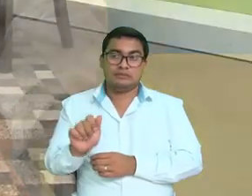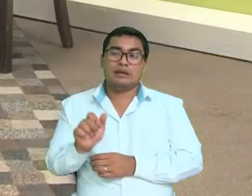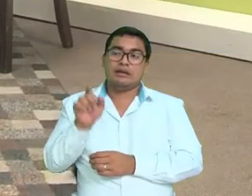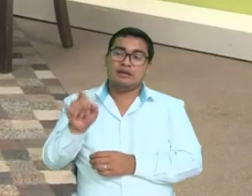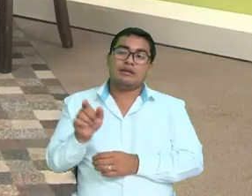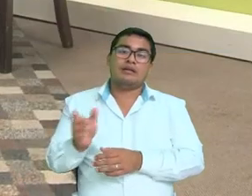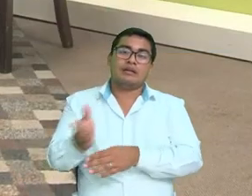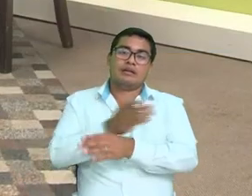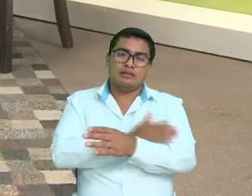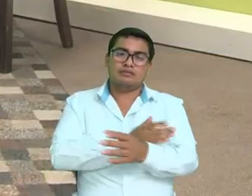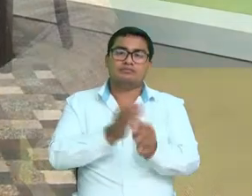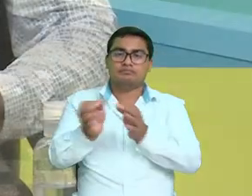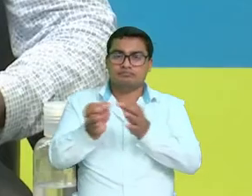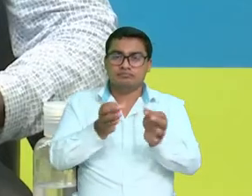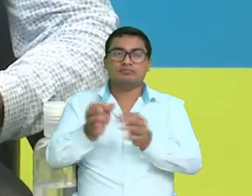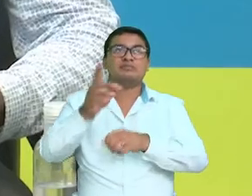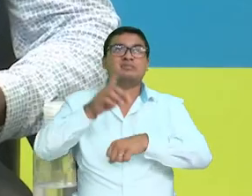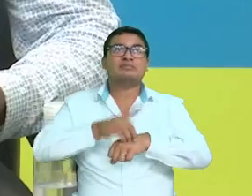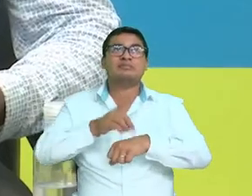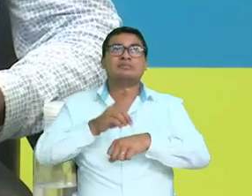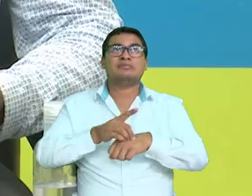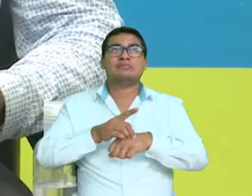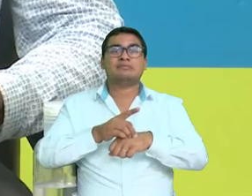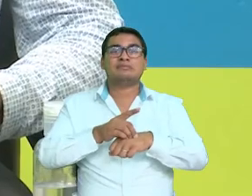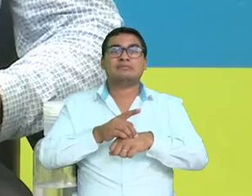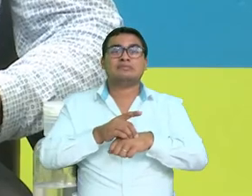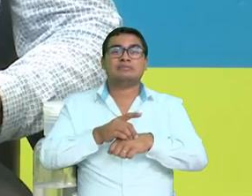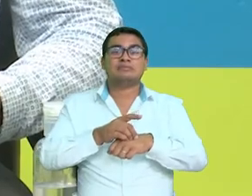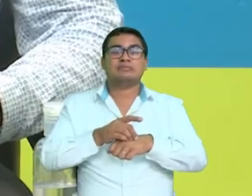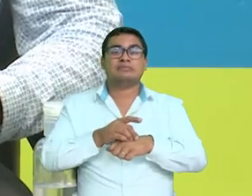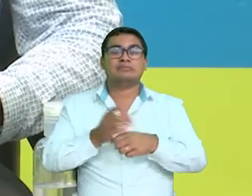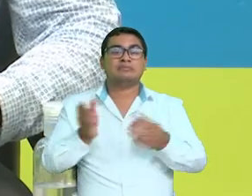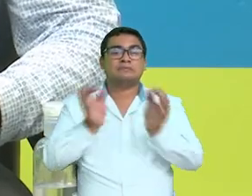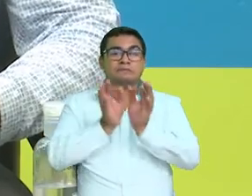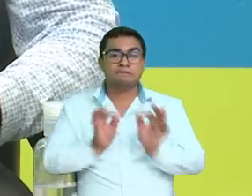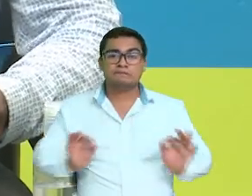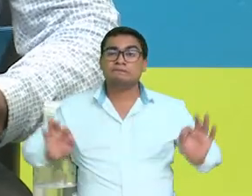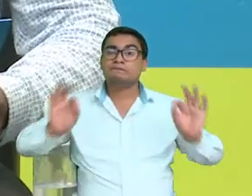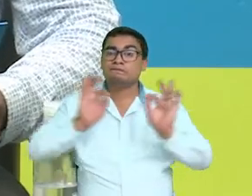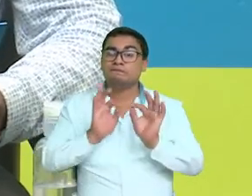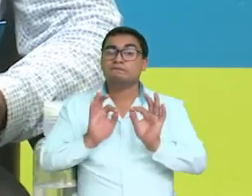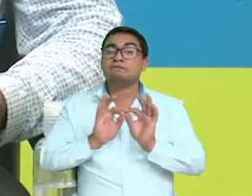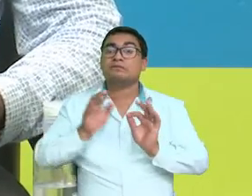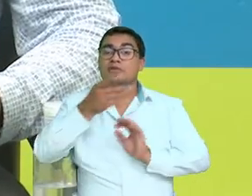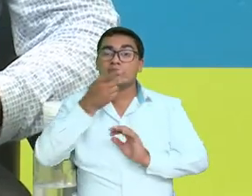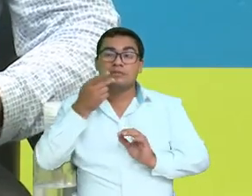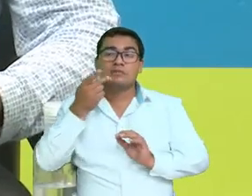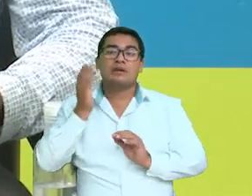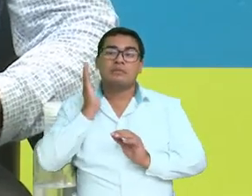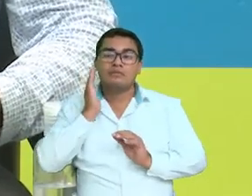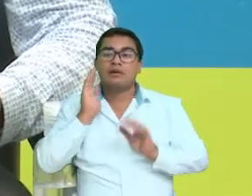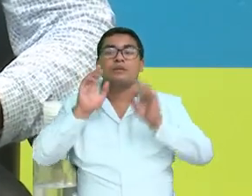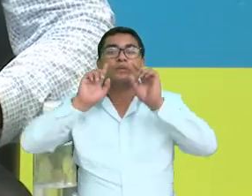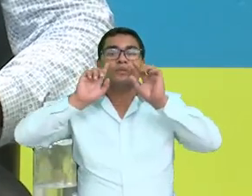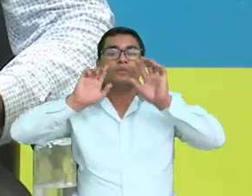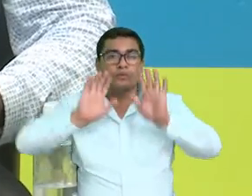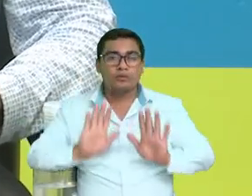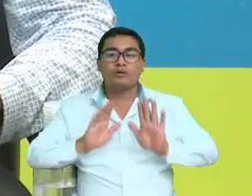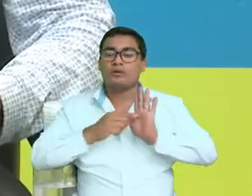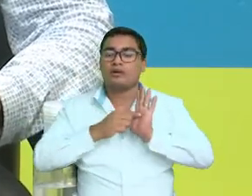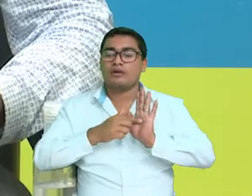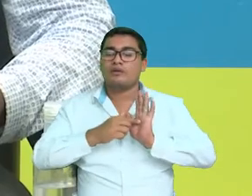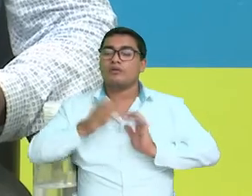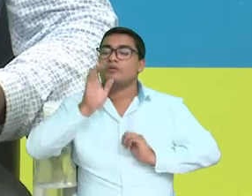hacía énfasis en la primera parte de nuestro programa sobre los padres. Hay que tener ojos, por ejemplo, cuando nuestros